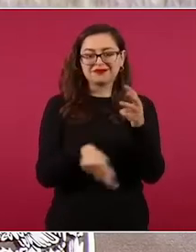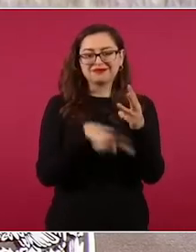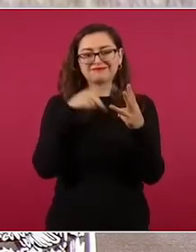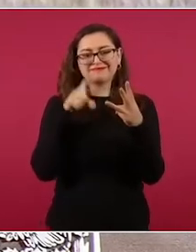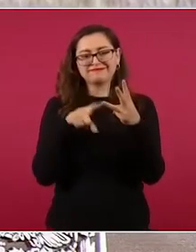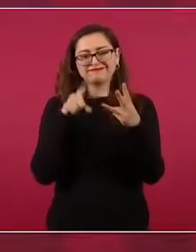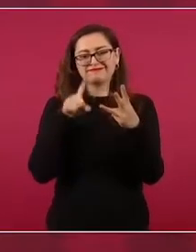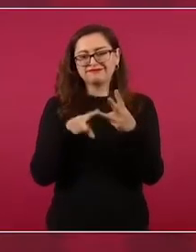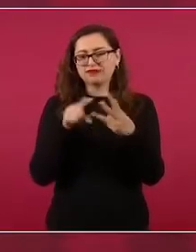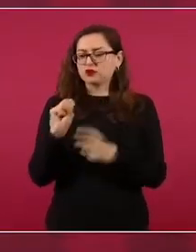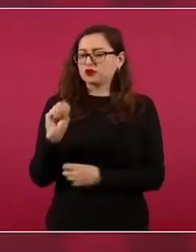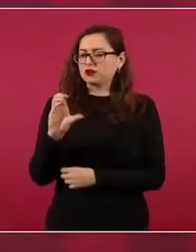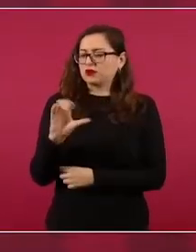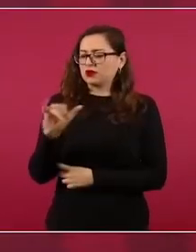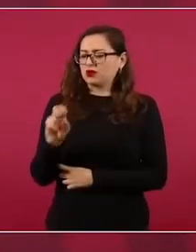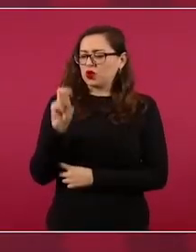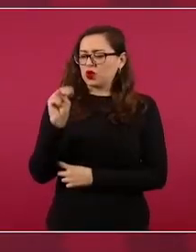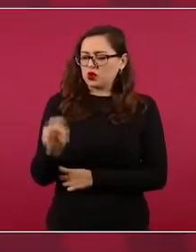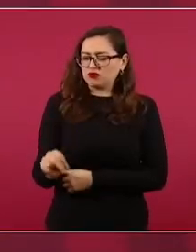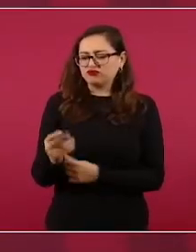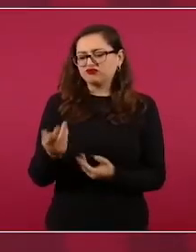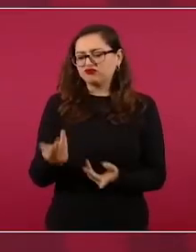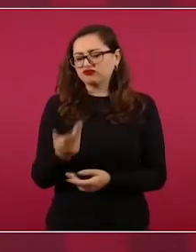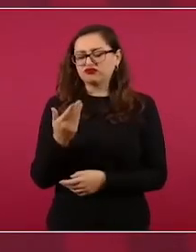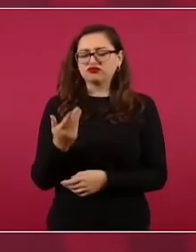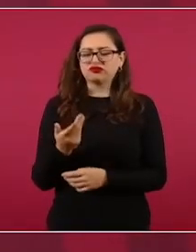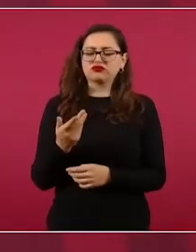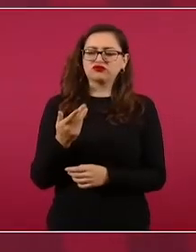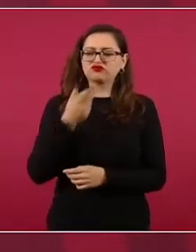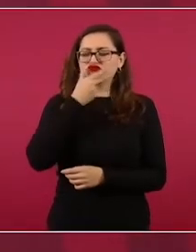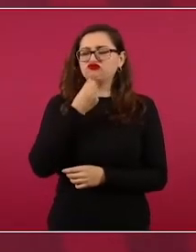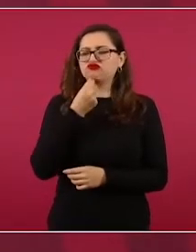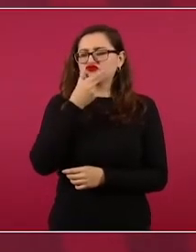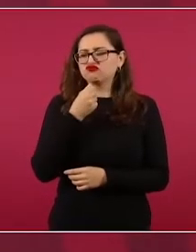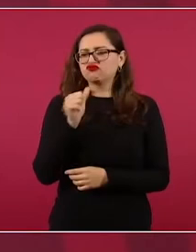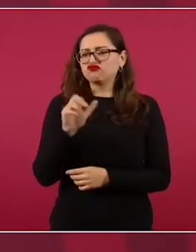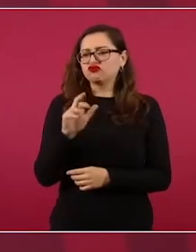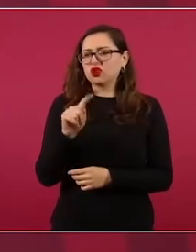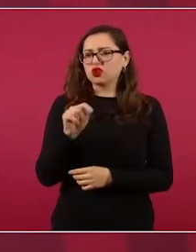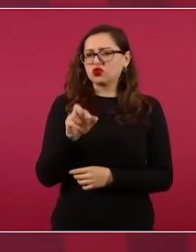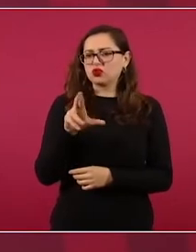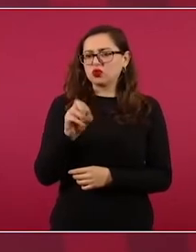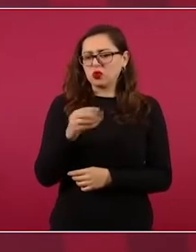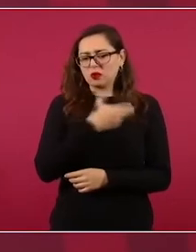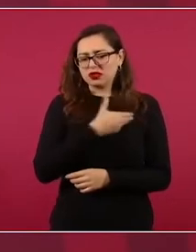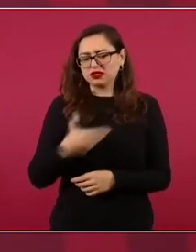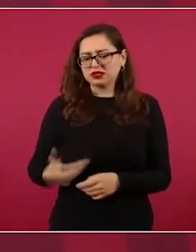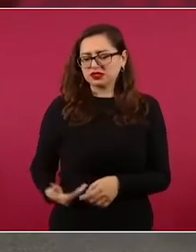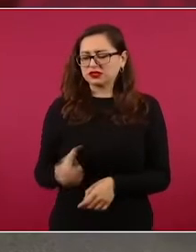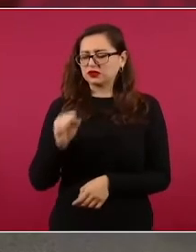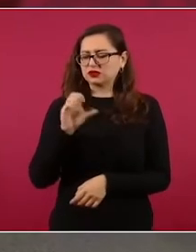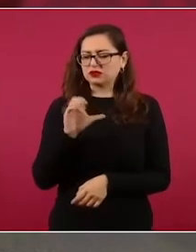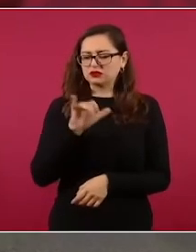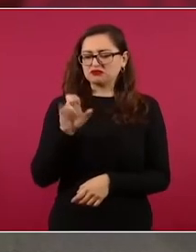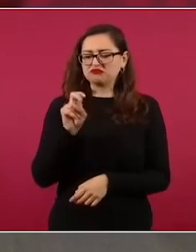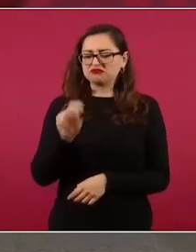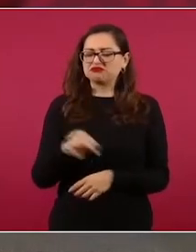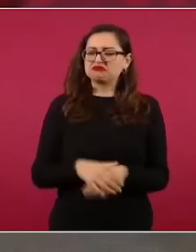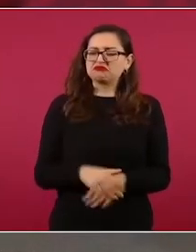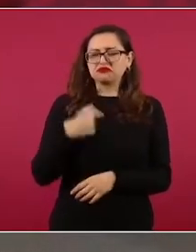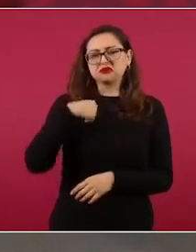¿Cómo deja el ministro Saldívar la Corte? Yo pienso que se ha